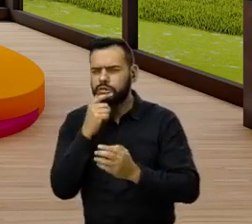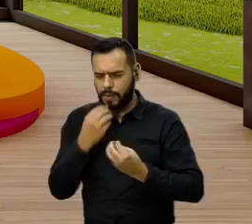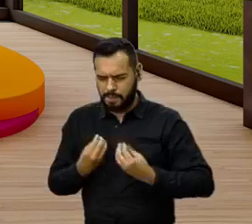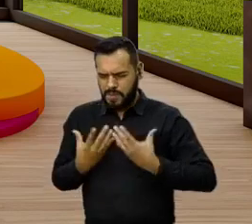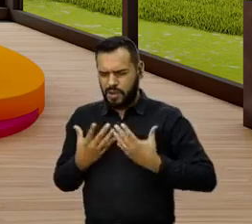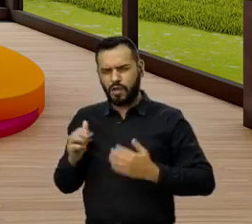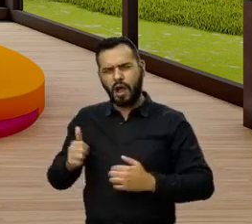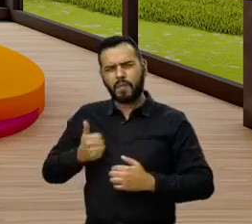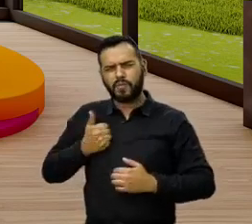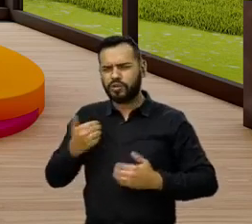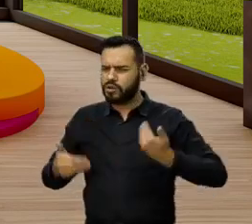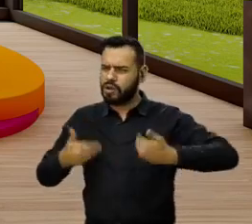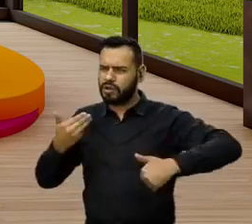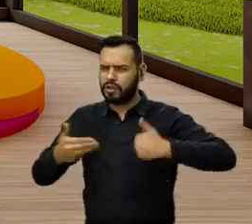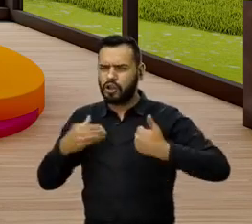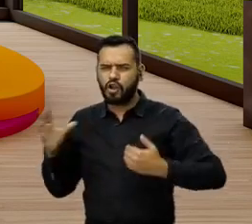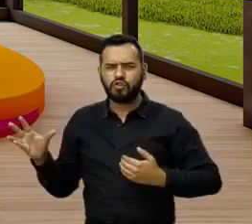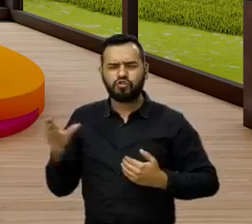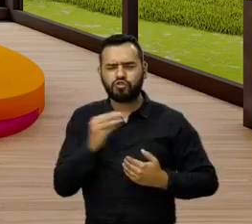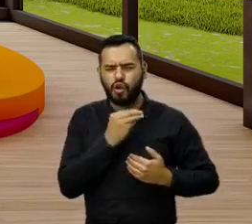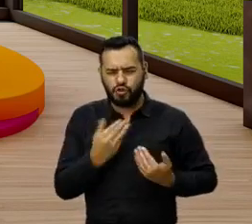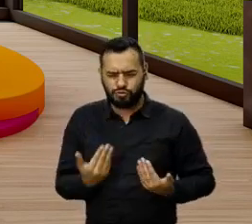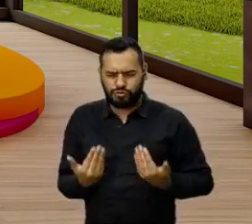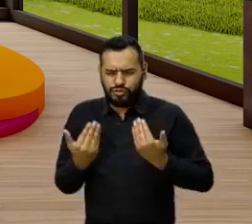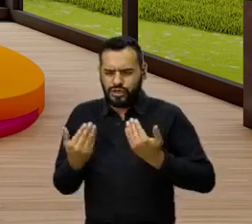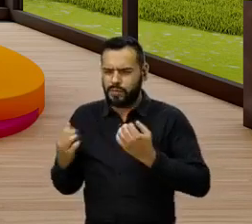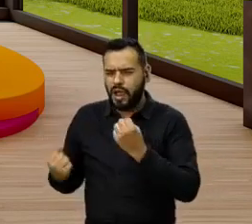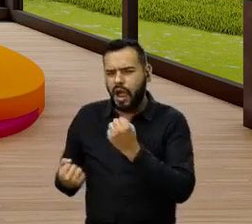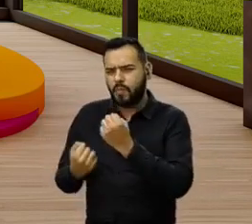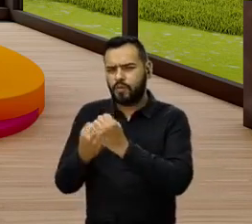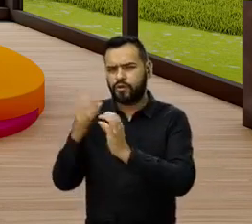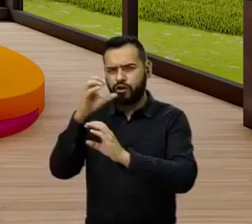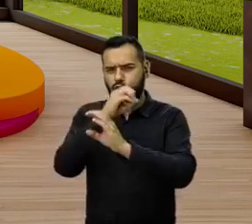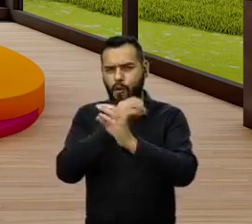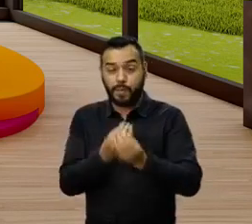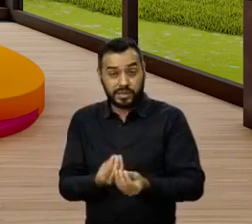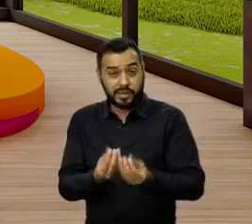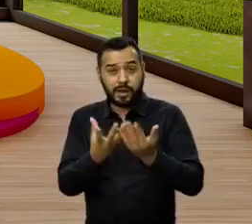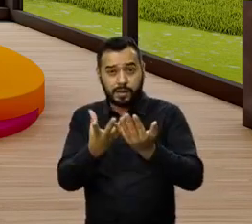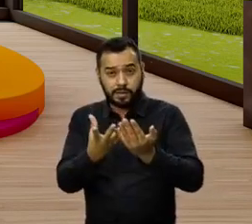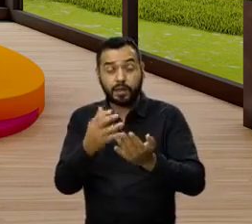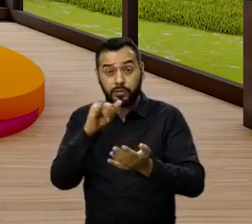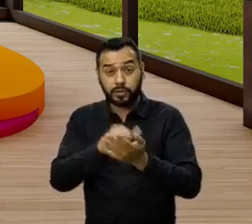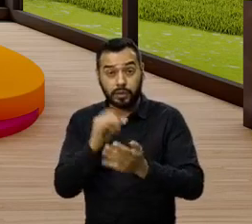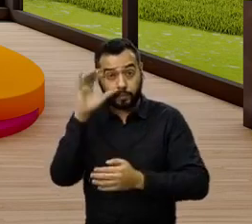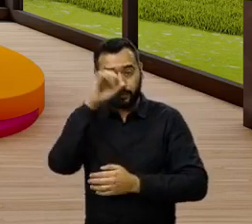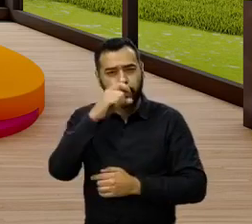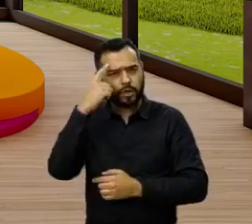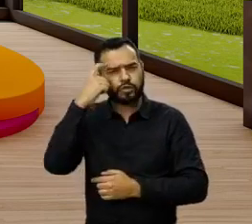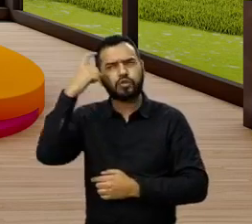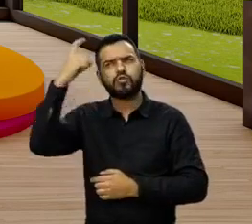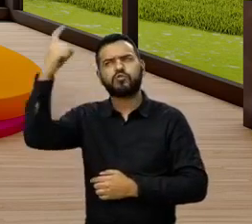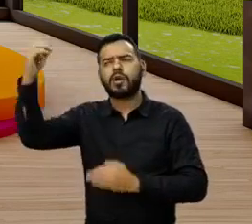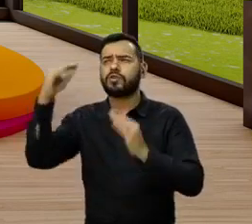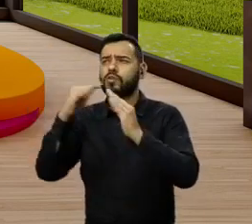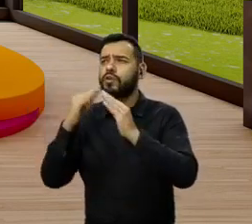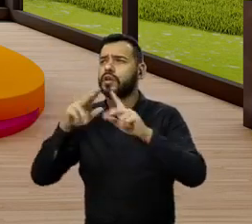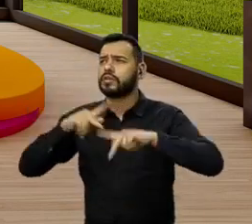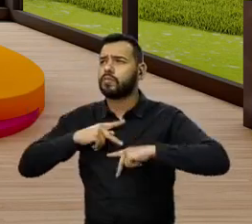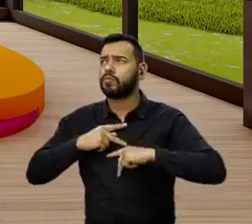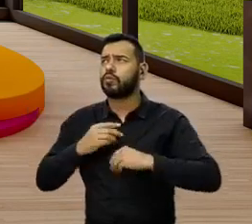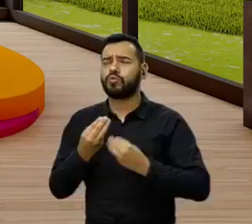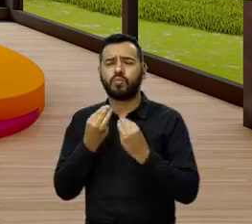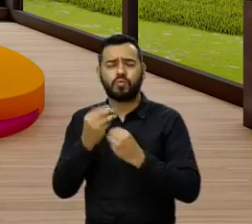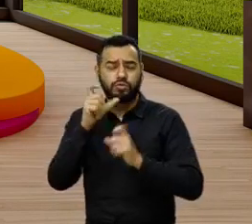aprovechando y disfrutando todos los beneficios que tiene compensar para ustedes porque miran de verdad el sueño vivienda propia creo que es de